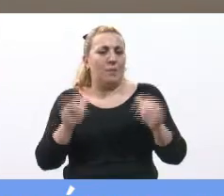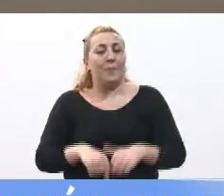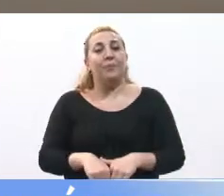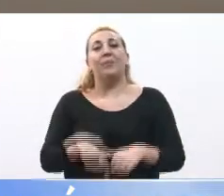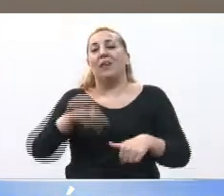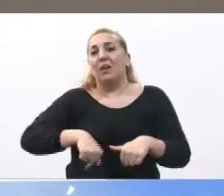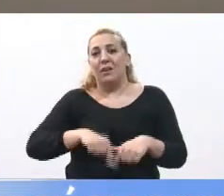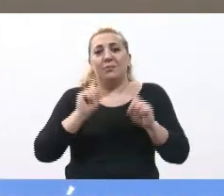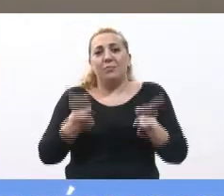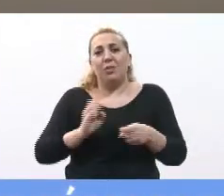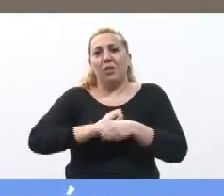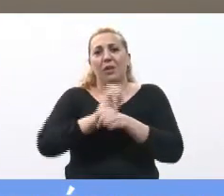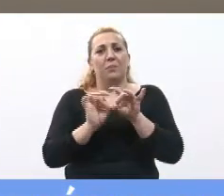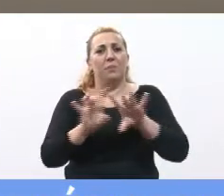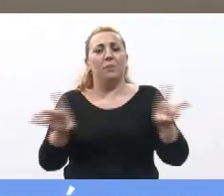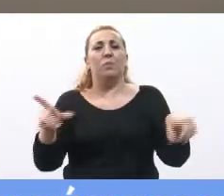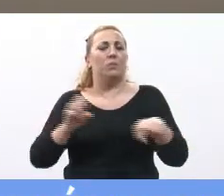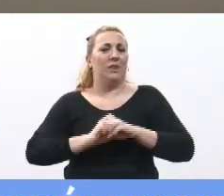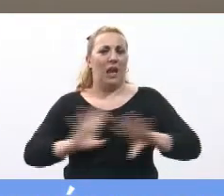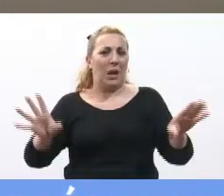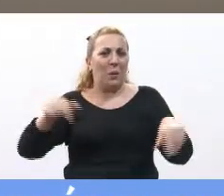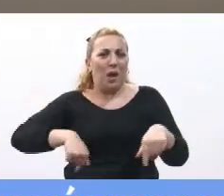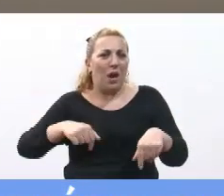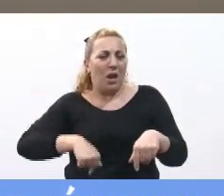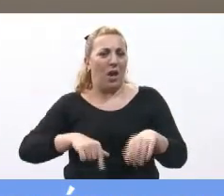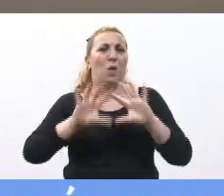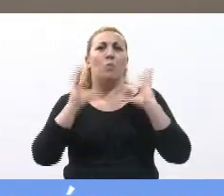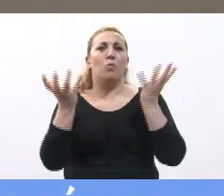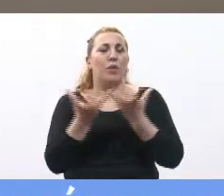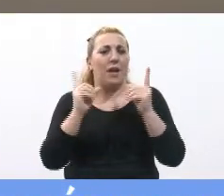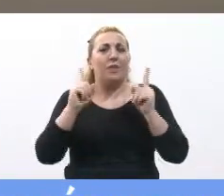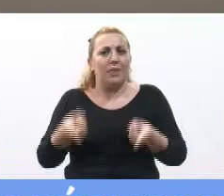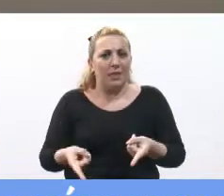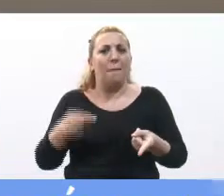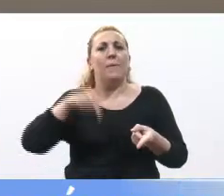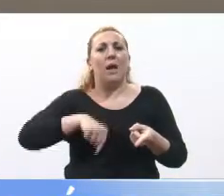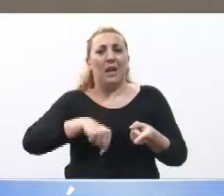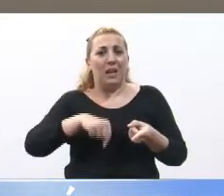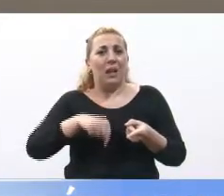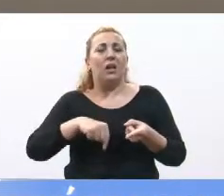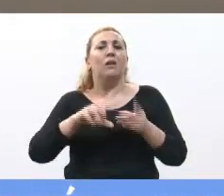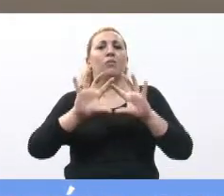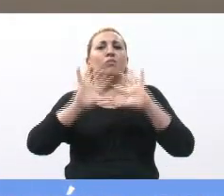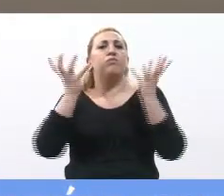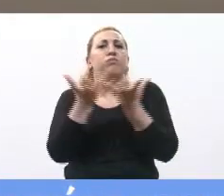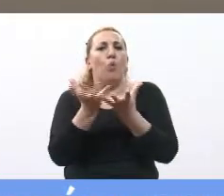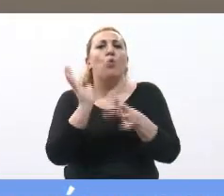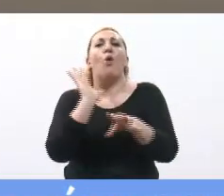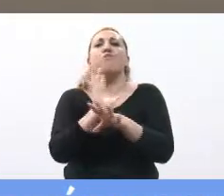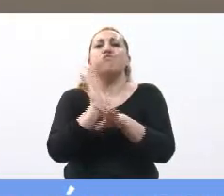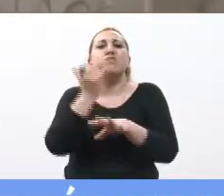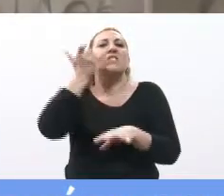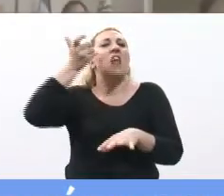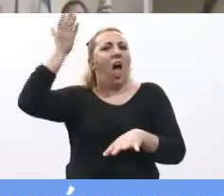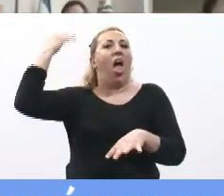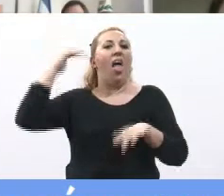pandemia monstruosa que estamos viviendo en el mundo, estamos también viendo a un planeta que viene enfermo hace rato y